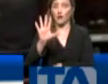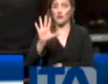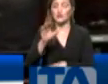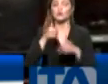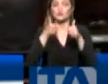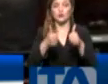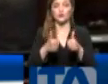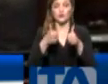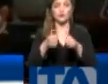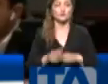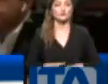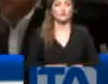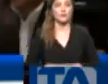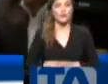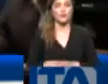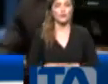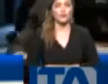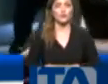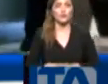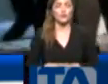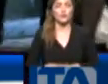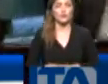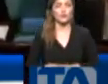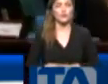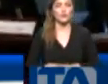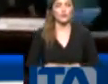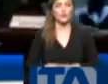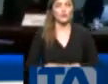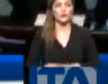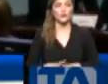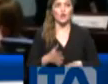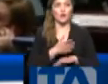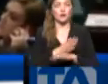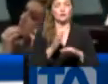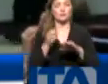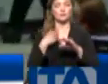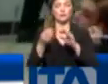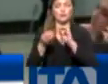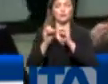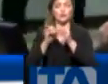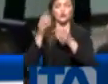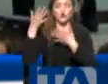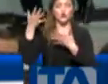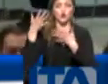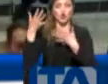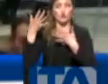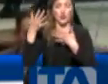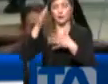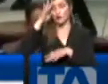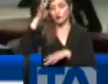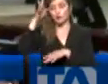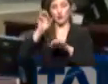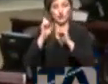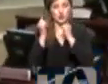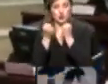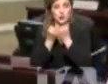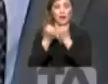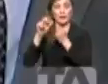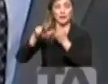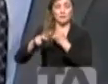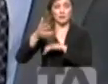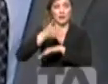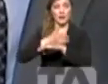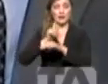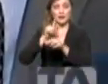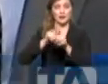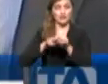su postulación, ya que se desafilió del Partido Socialista 3 meses antes de inscribirse. ¿Cómo